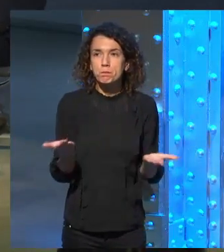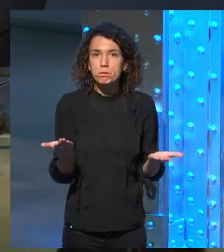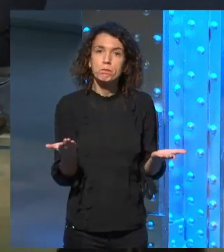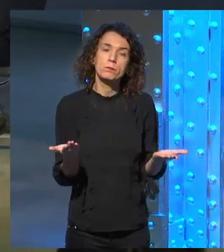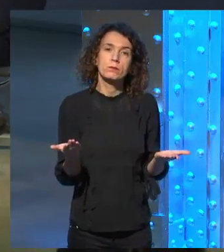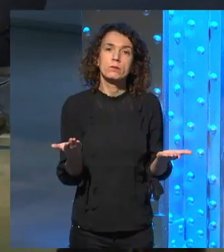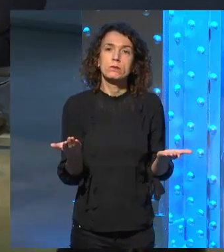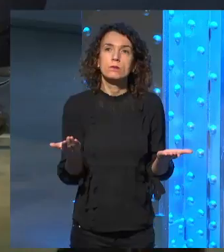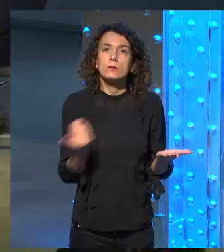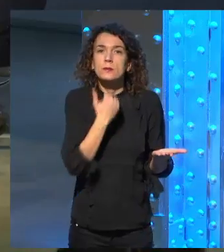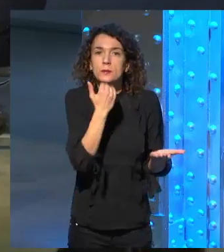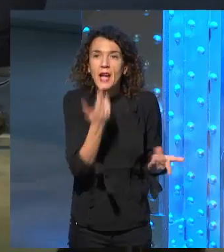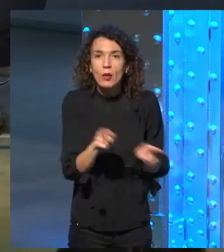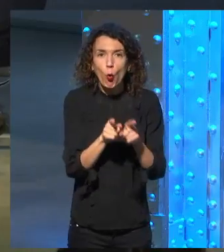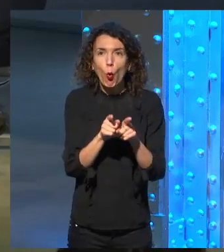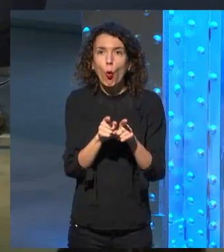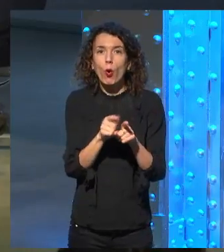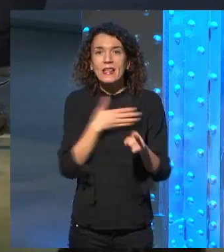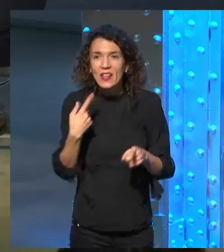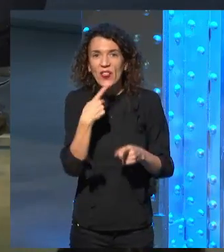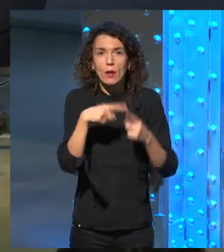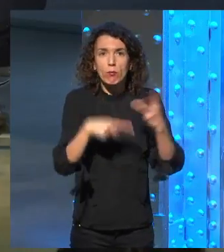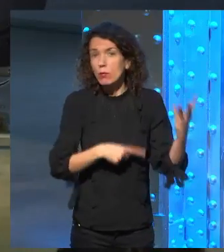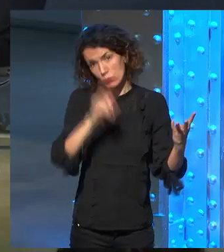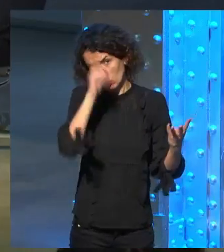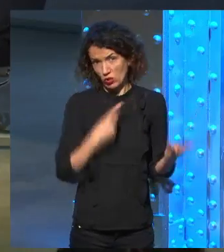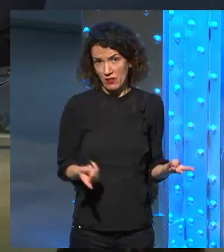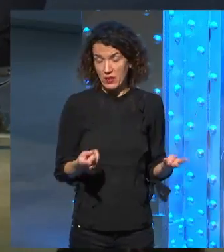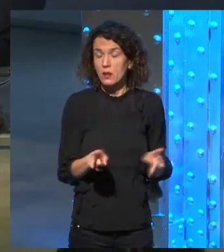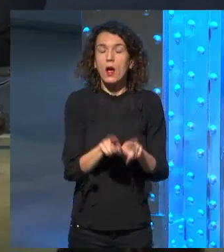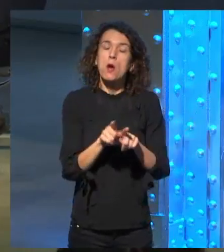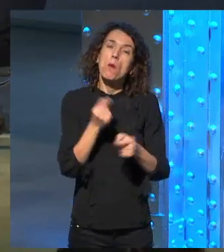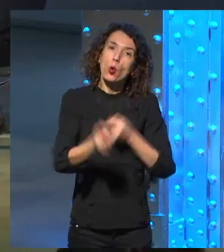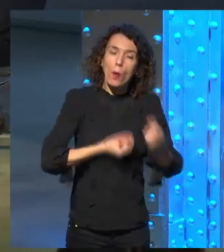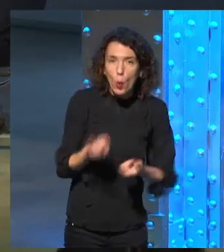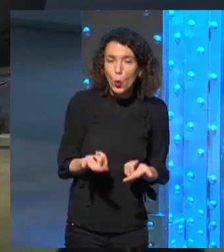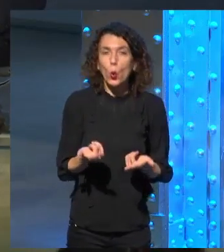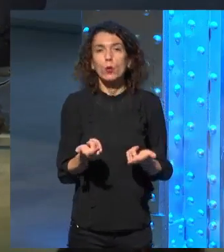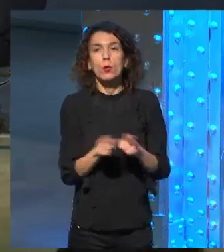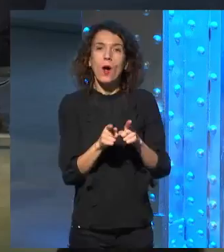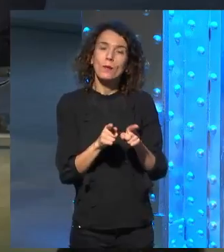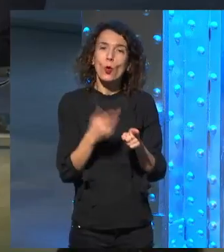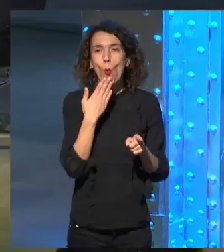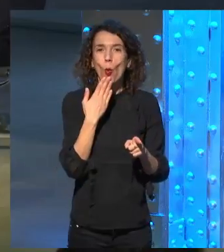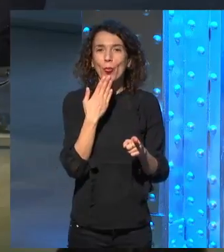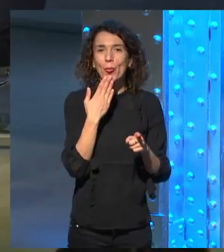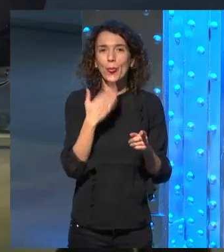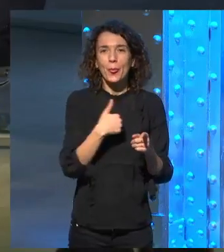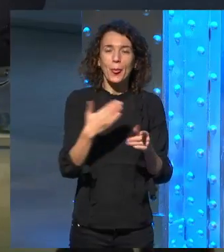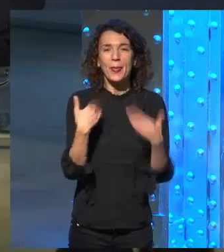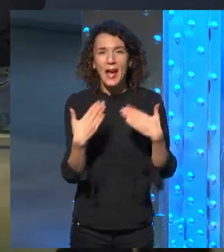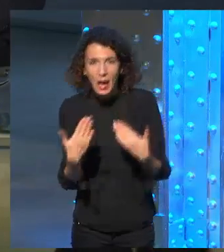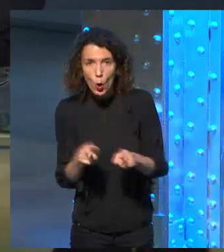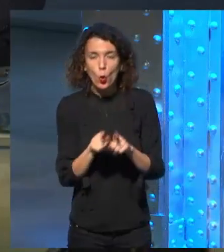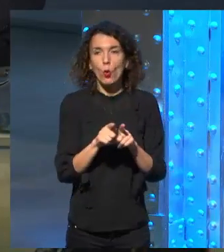no hay una declaración clara, ¿no? Y todo se va articulando poco a poco, se va formando poco a poco en un diálogo en el que no hay... que están tanteando al